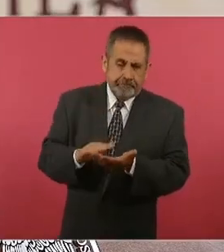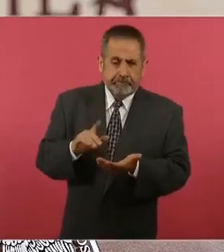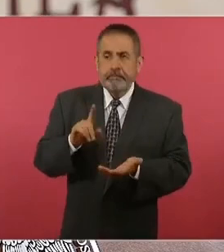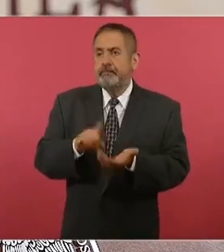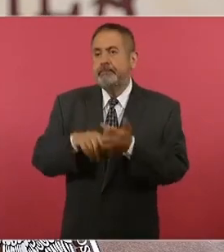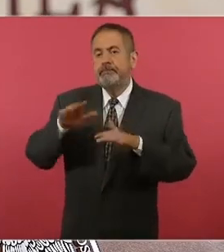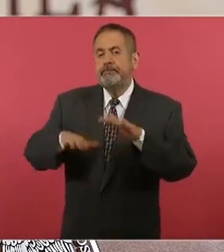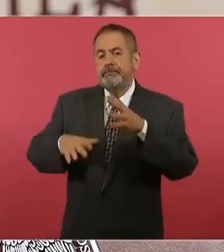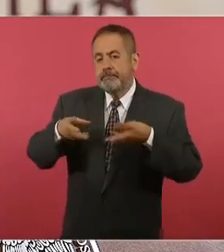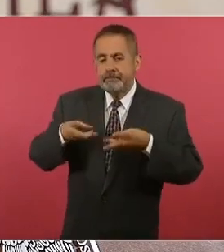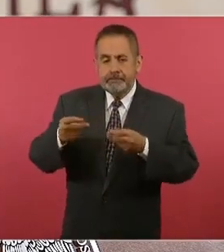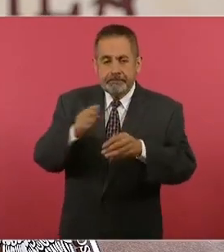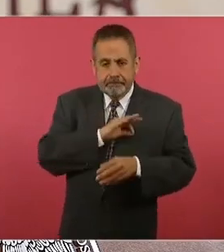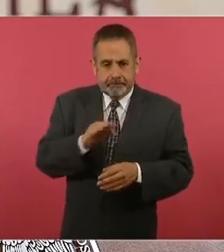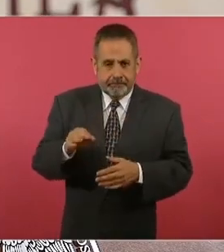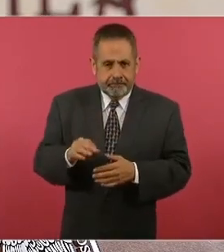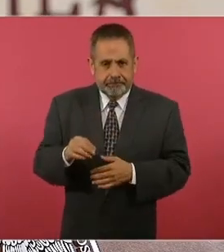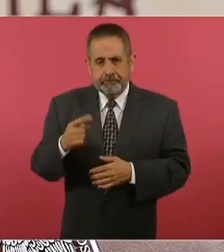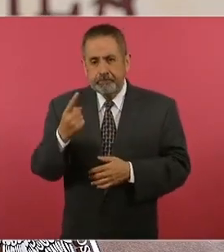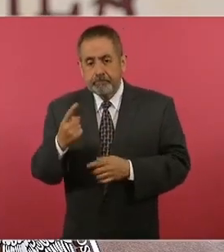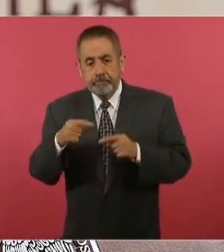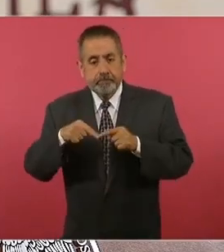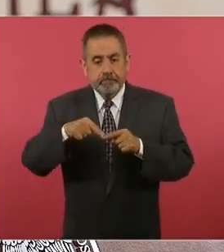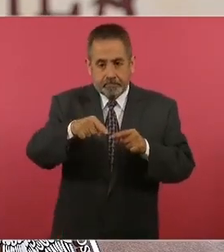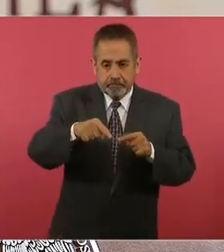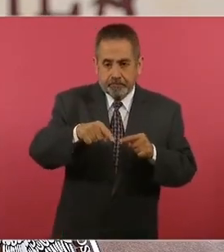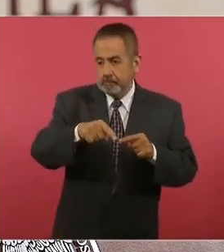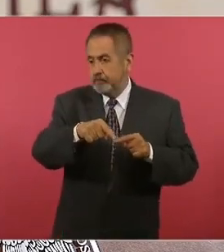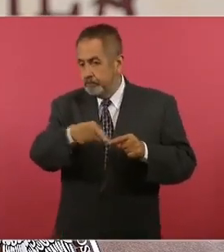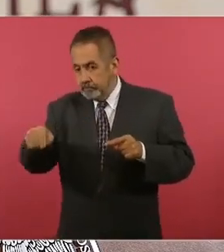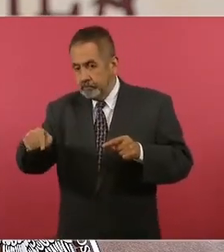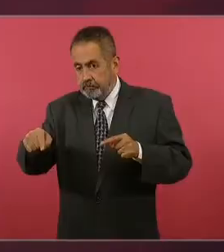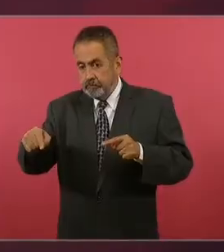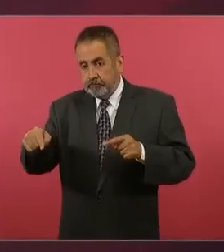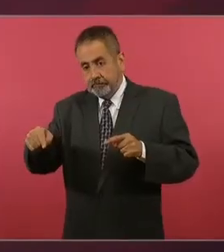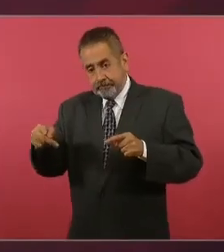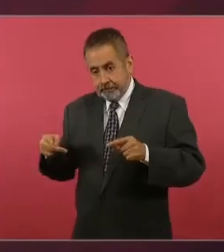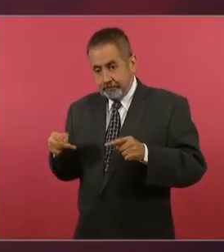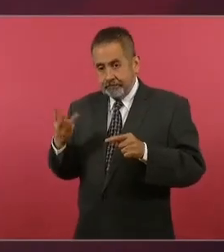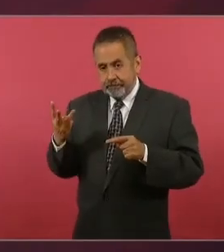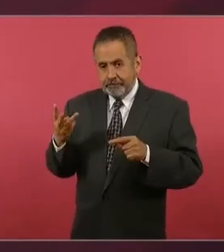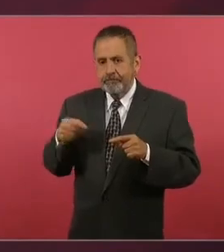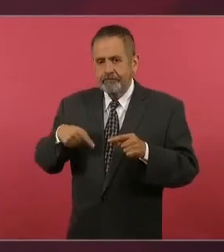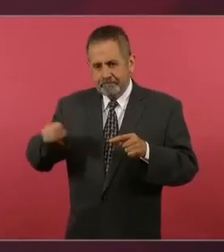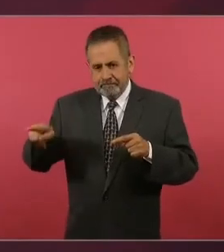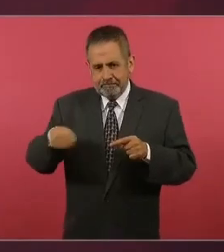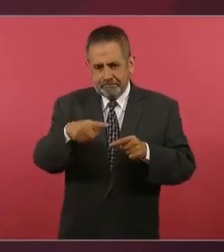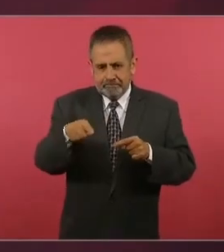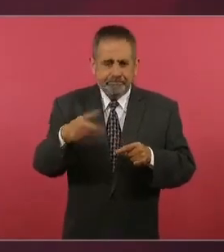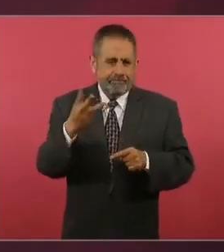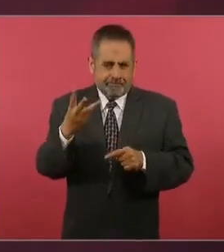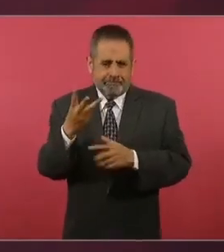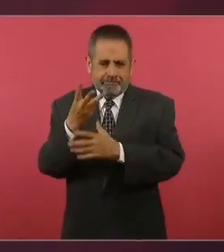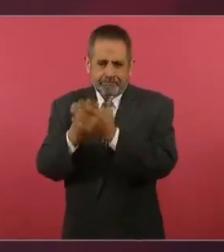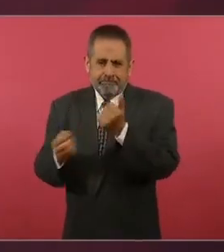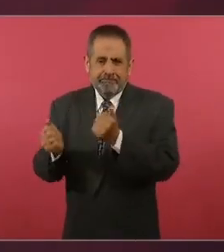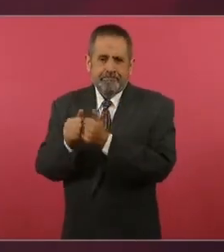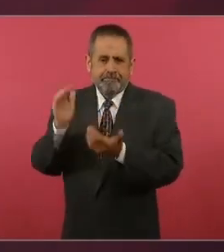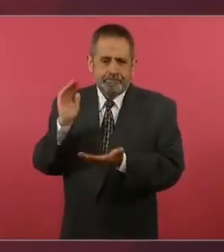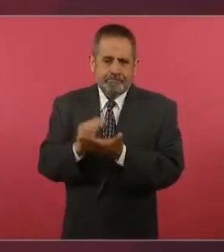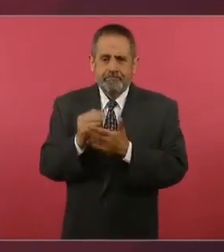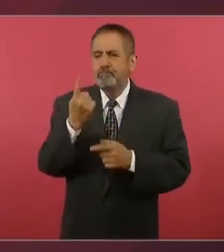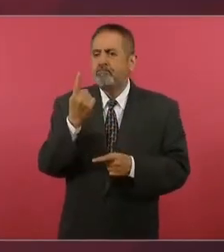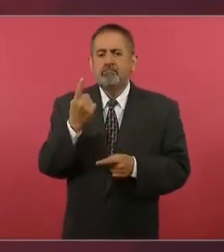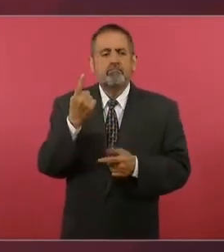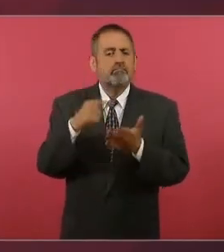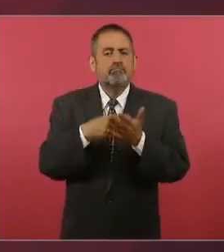tendrían que pues, utilizar 1, 2 o 3 transportes distintos para poder hacerlo con el costo de esos transportes. Aquí es uno